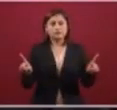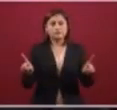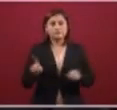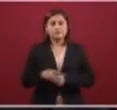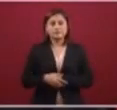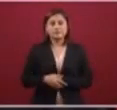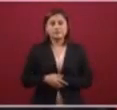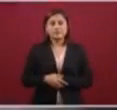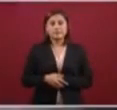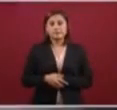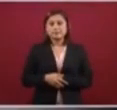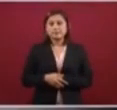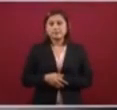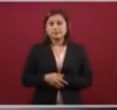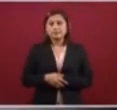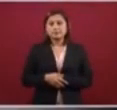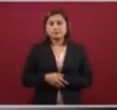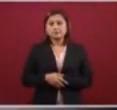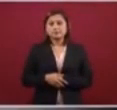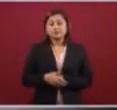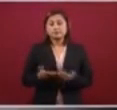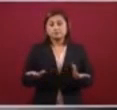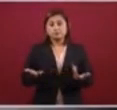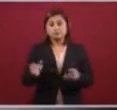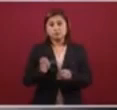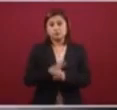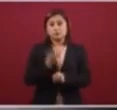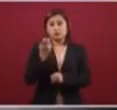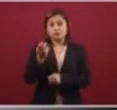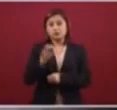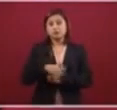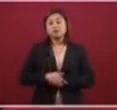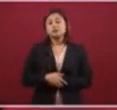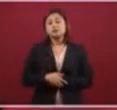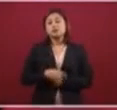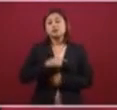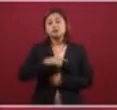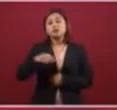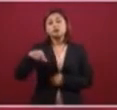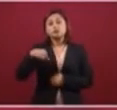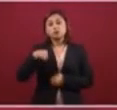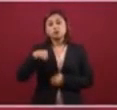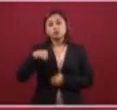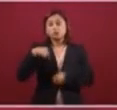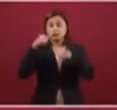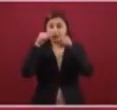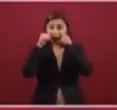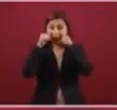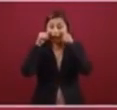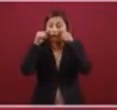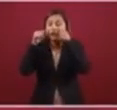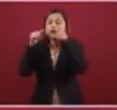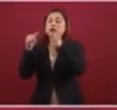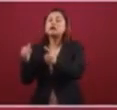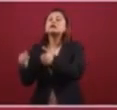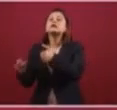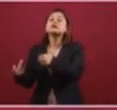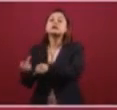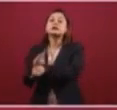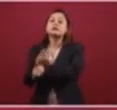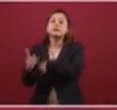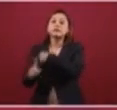entonces vamos a ver el caso bien tenemos ya